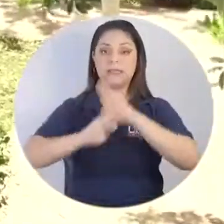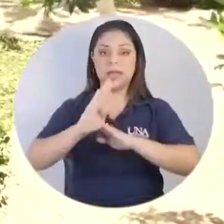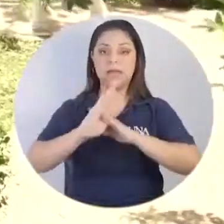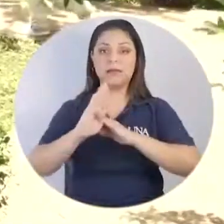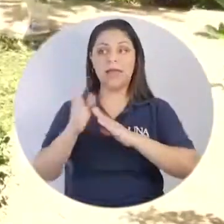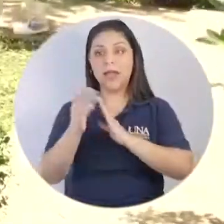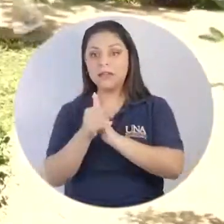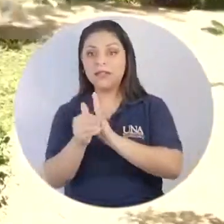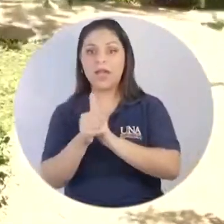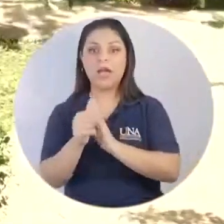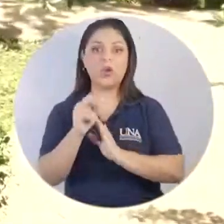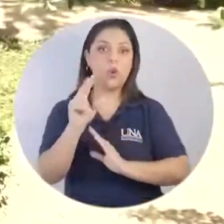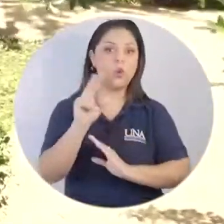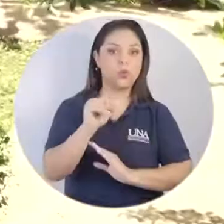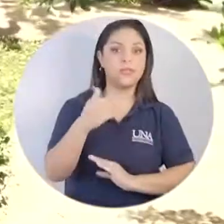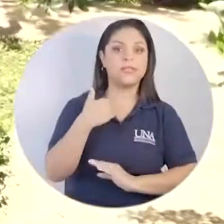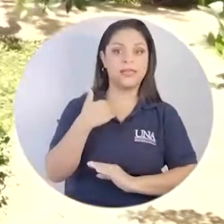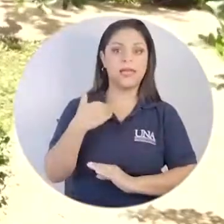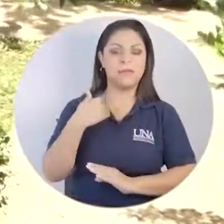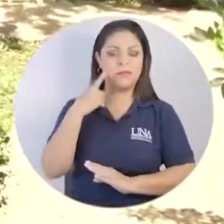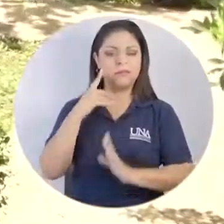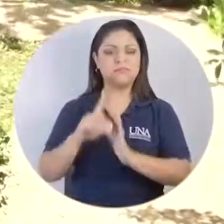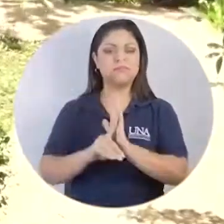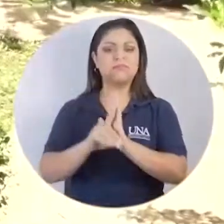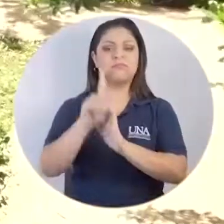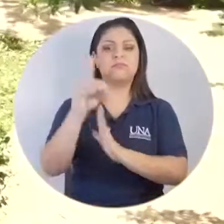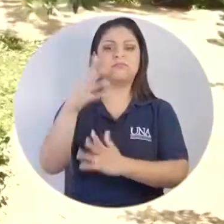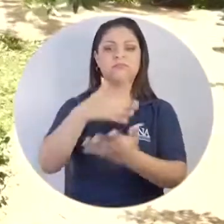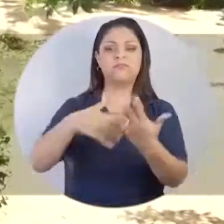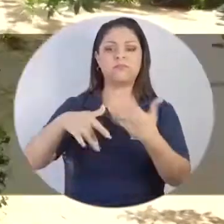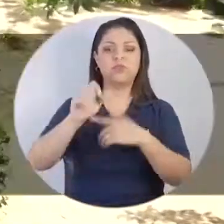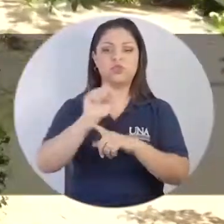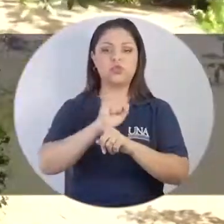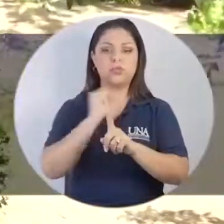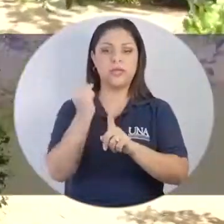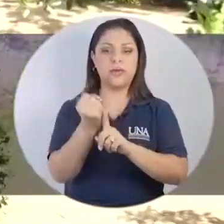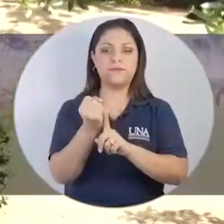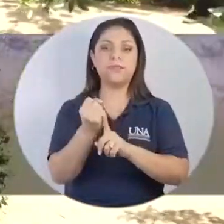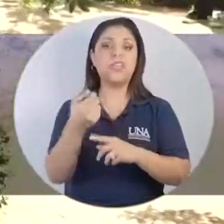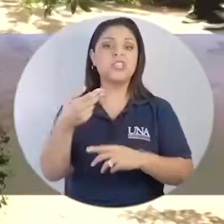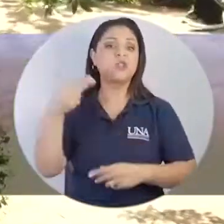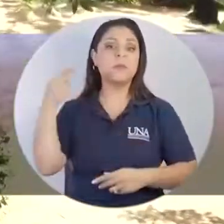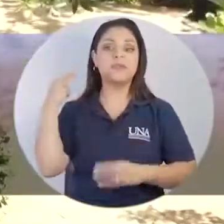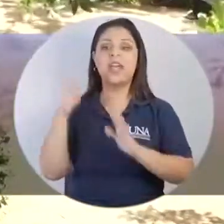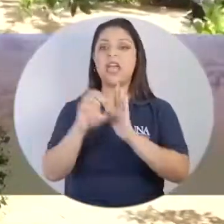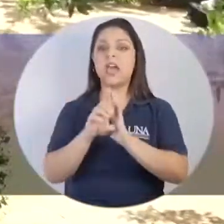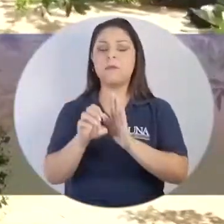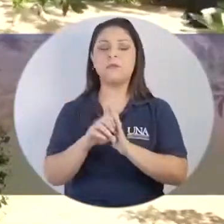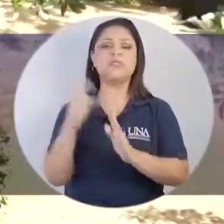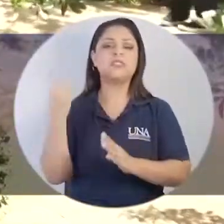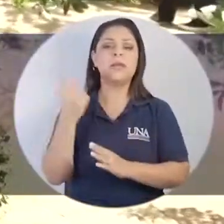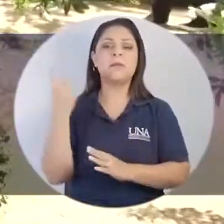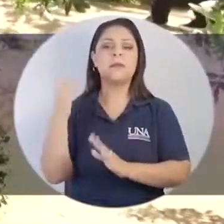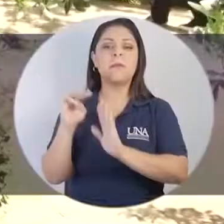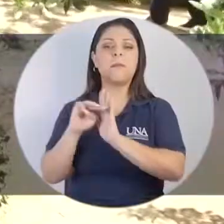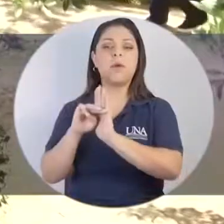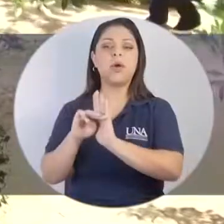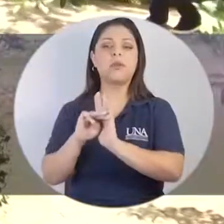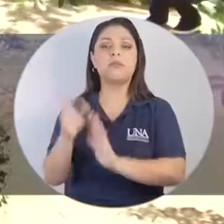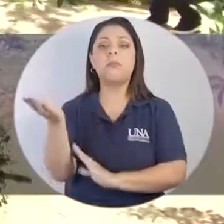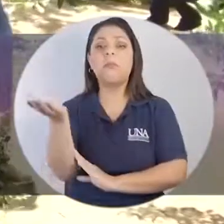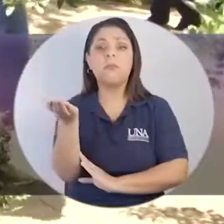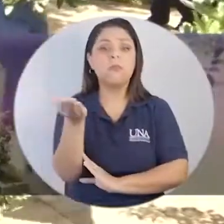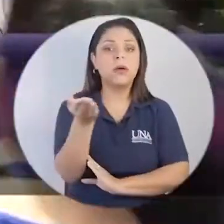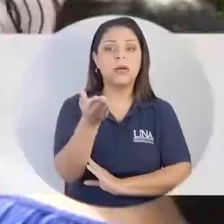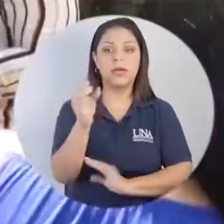tengan de desarrollarse en los diferentes ámbitos de la sociedad, ¿verdad? Entonces, históricamente hemos pasado por modelos caritativos, ¿verdad?, donde la visión era